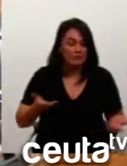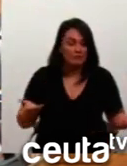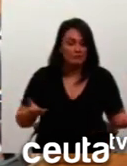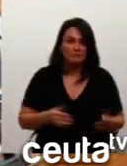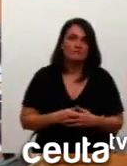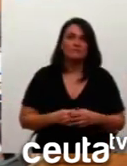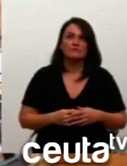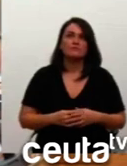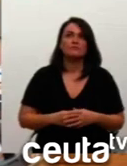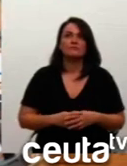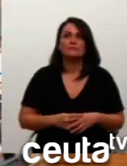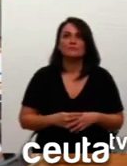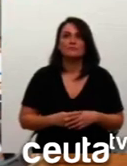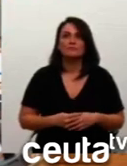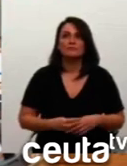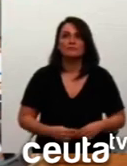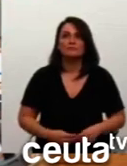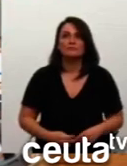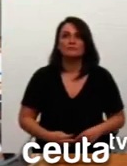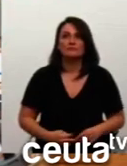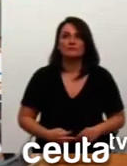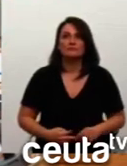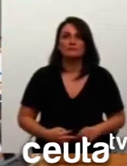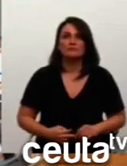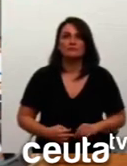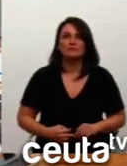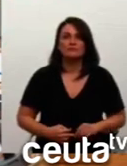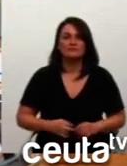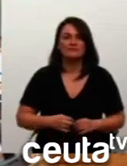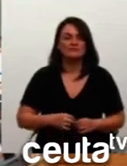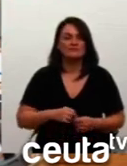¿será eso? En esta aprobación…